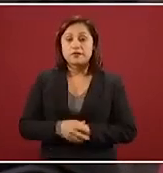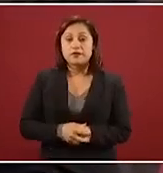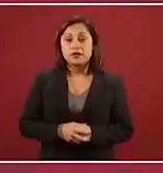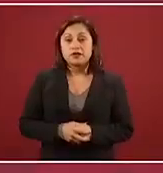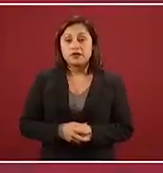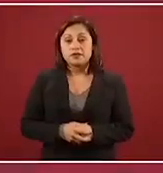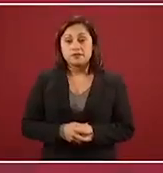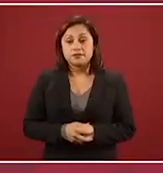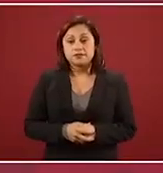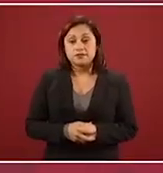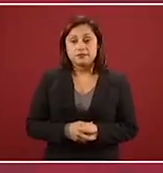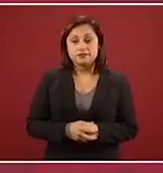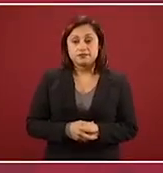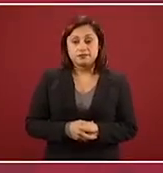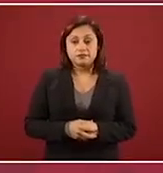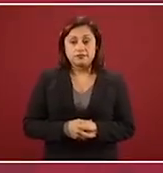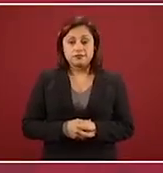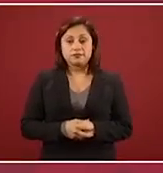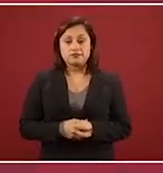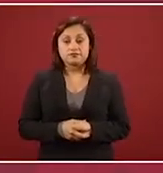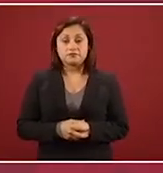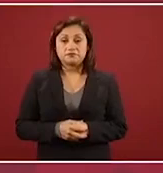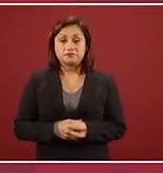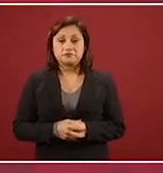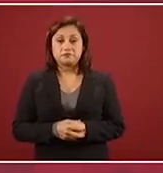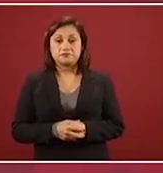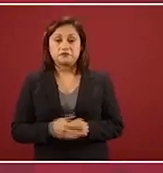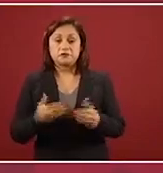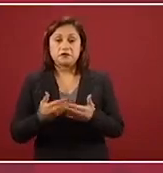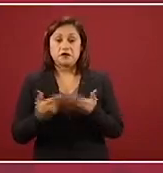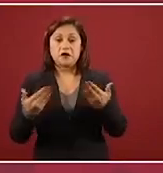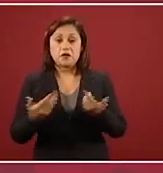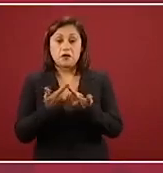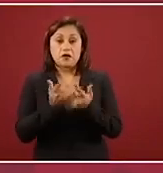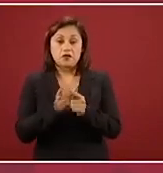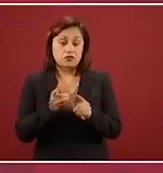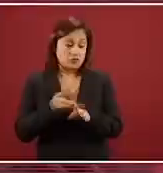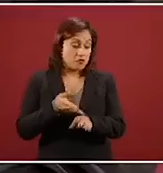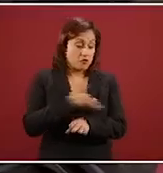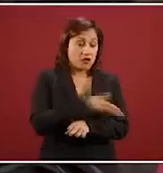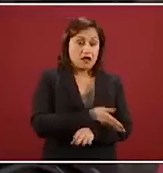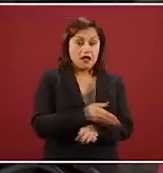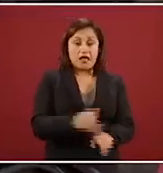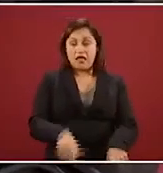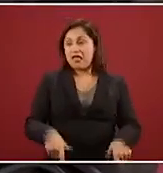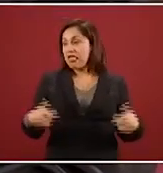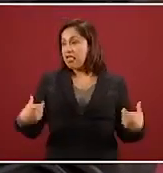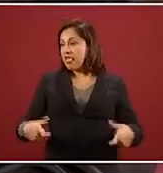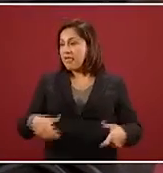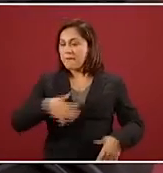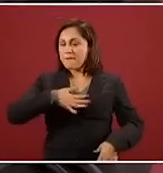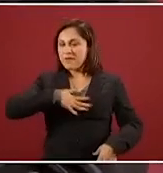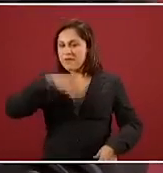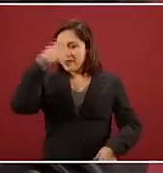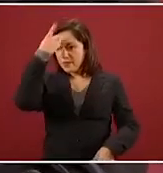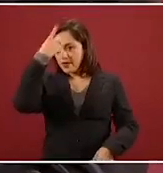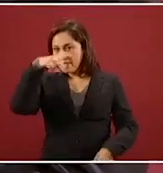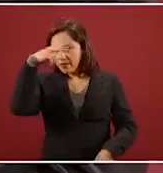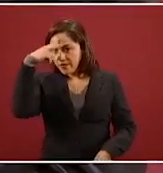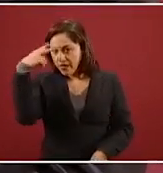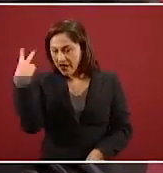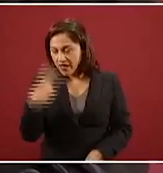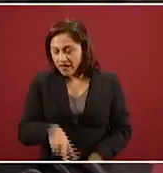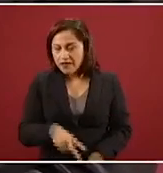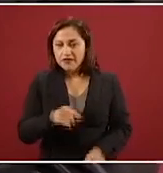me estoy refiriendo a los que se sentían los dueños de México, a los potentados, a sus